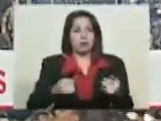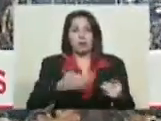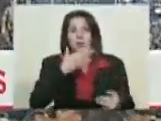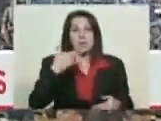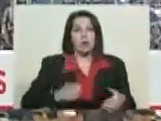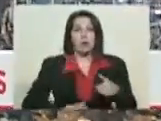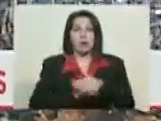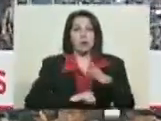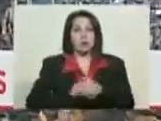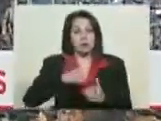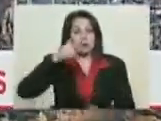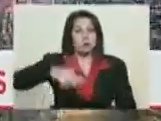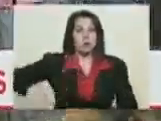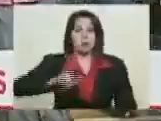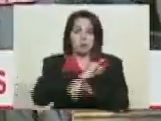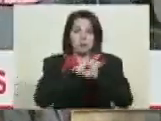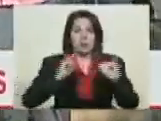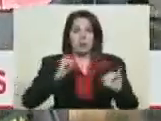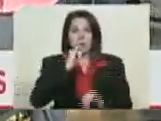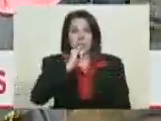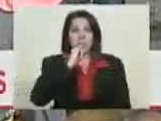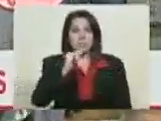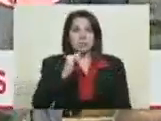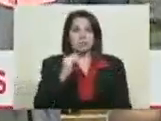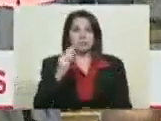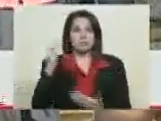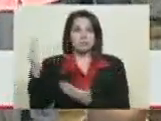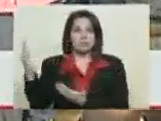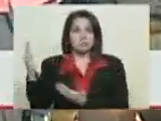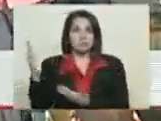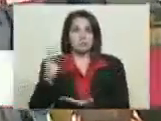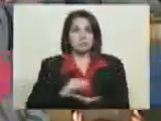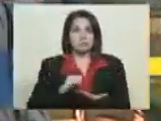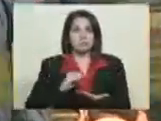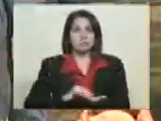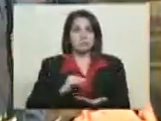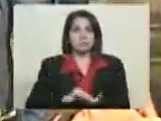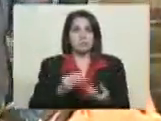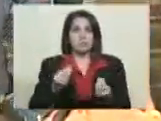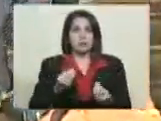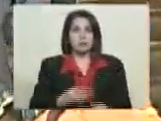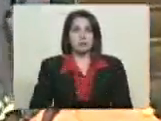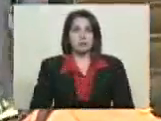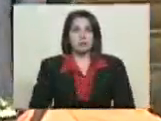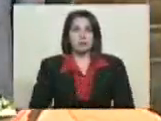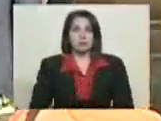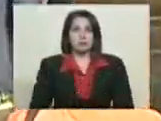manera despedimos esta transmisión. Adelante. Bueno, no.